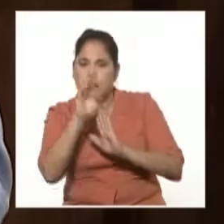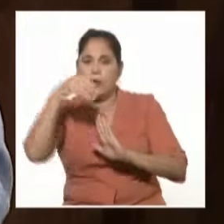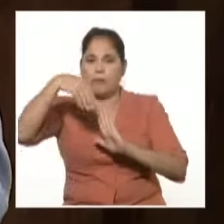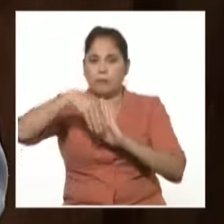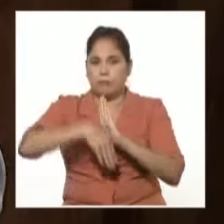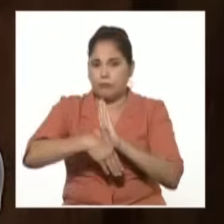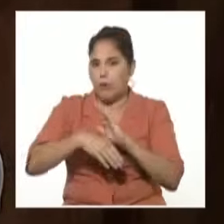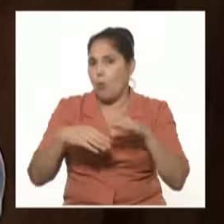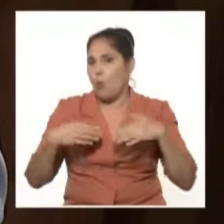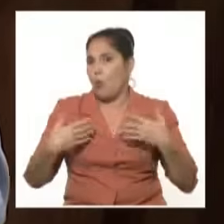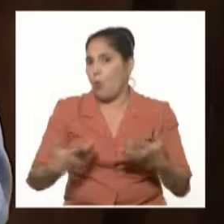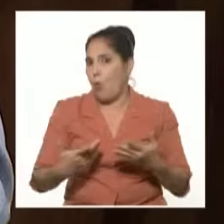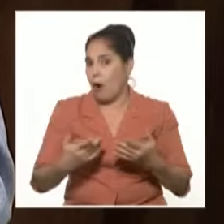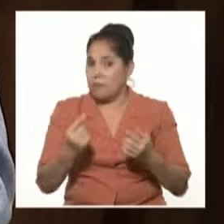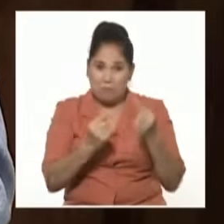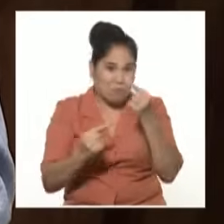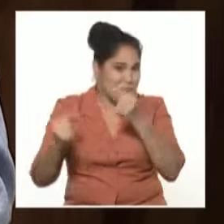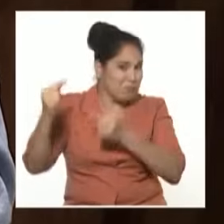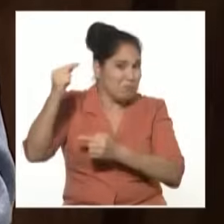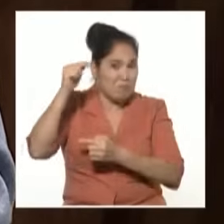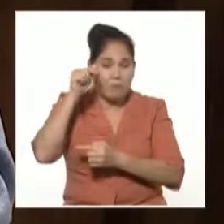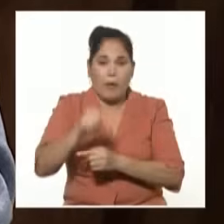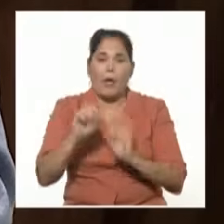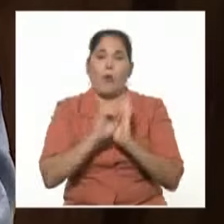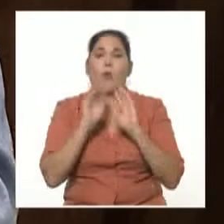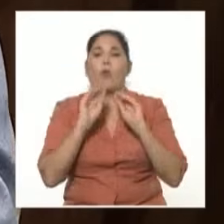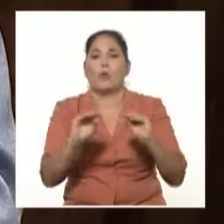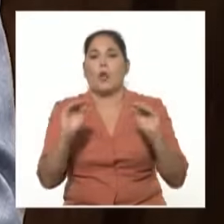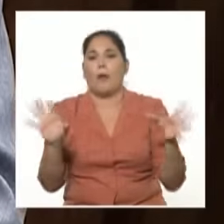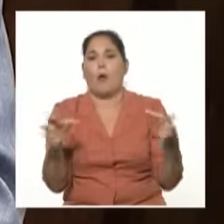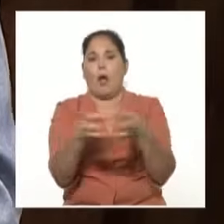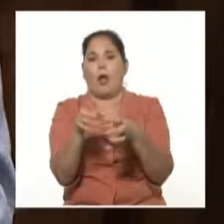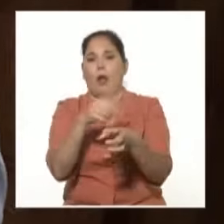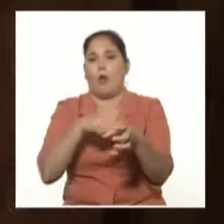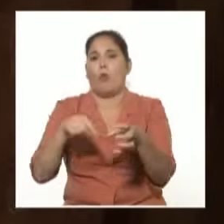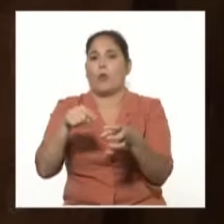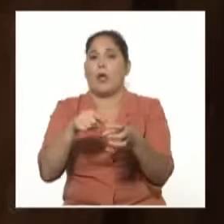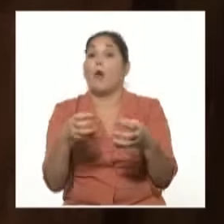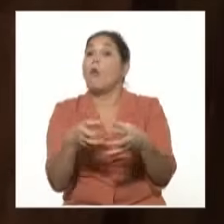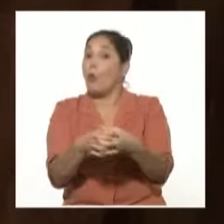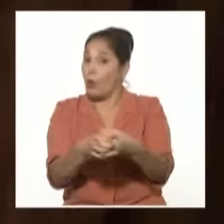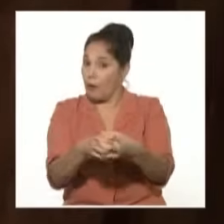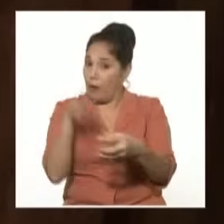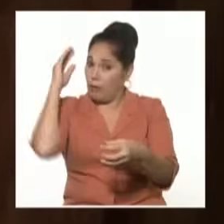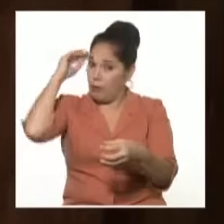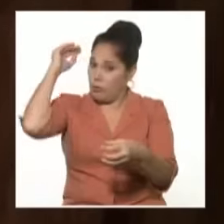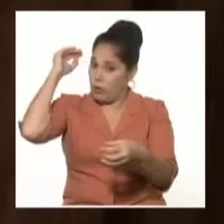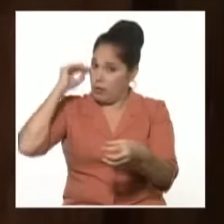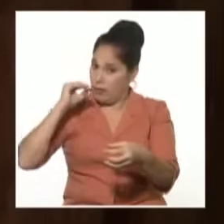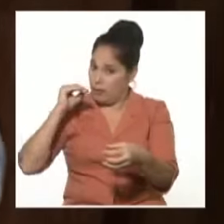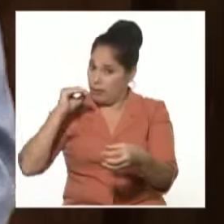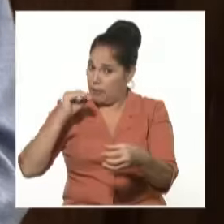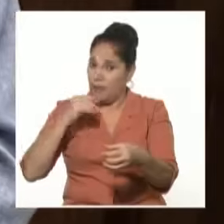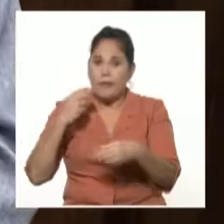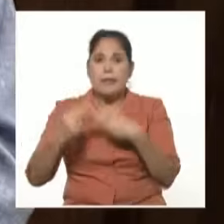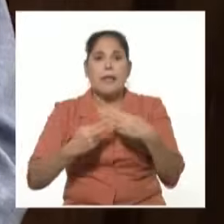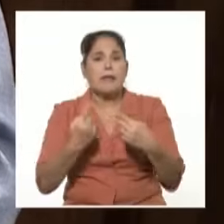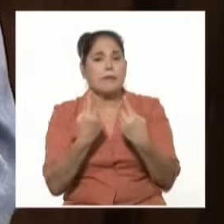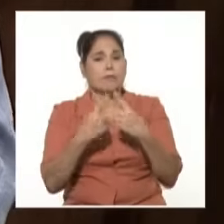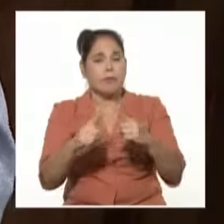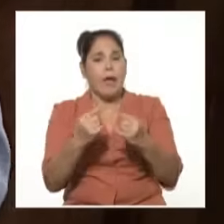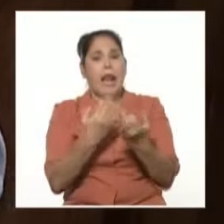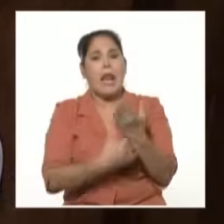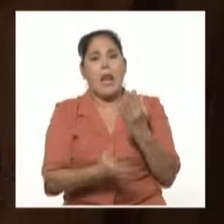obstáculos. Y sobre todo, el llamado es a la unidad, una unidad consciente que se construye sobre la